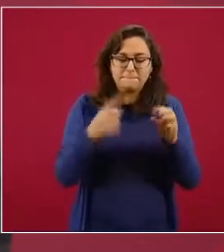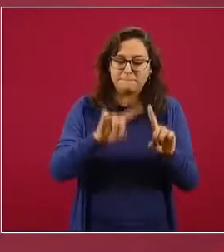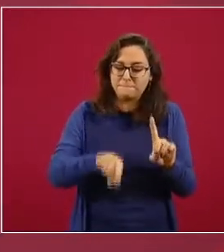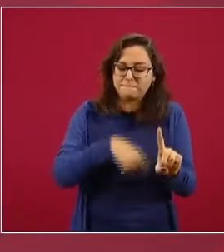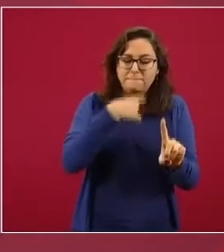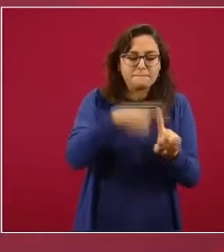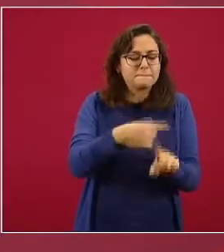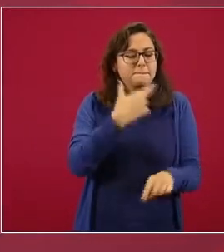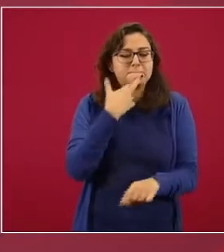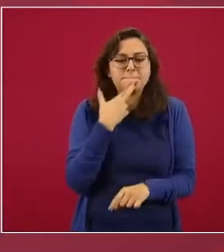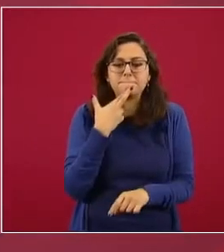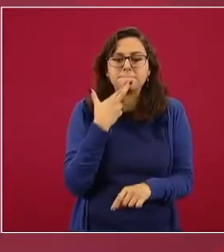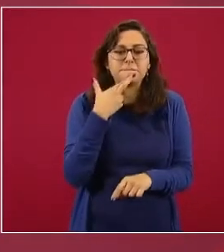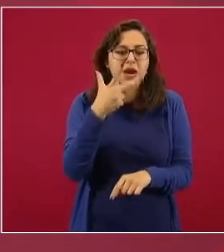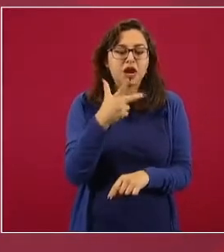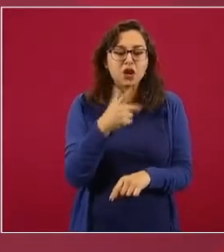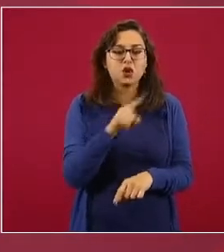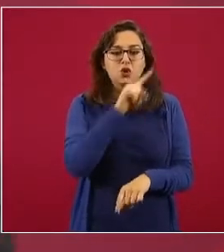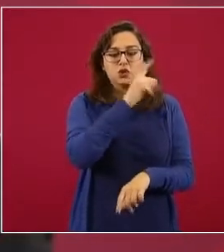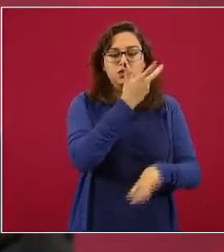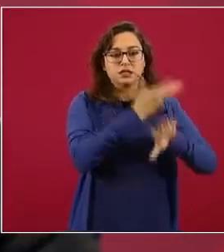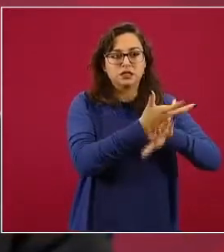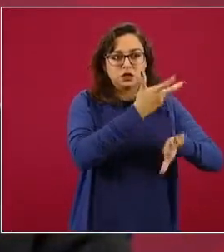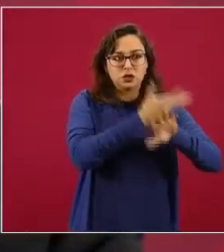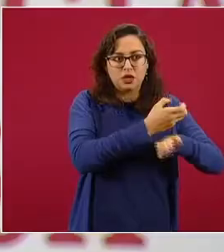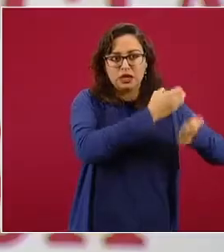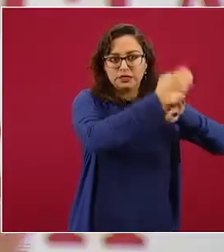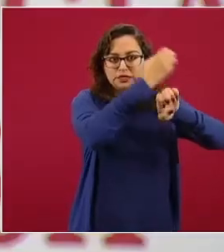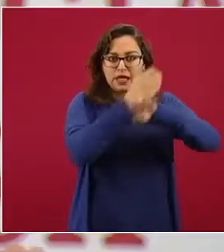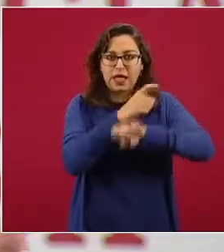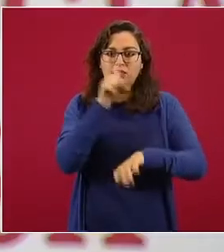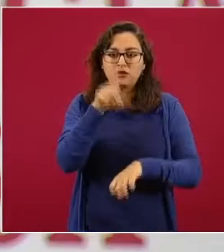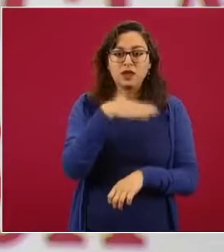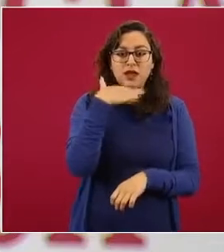vacunación, en el caso de Estados Unidos los estados, en el caso de Alemania